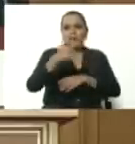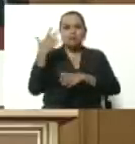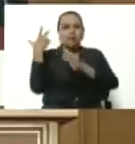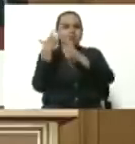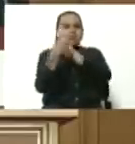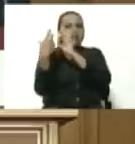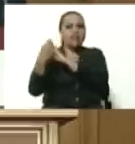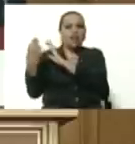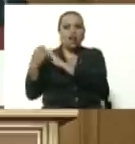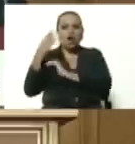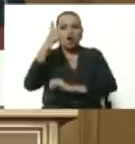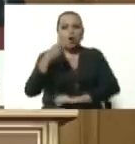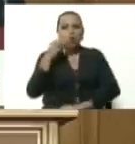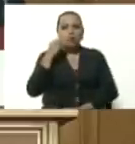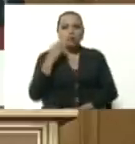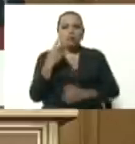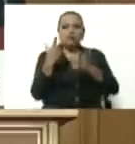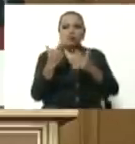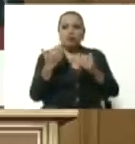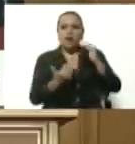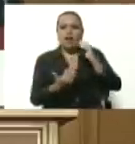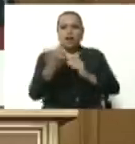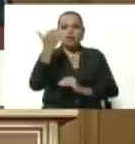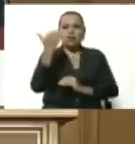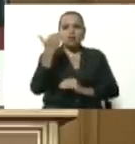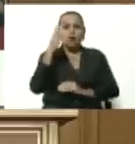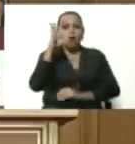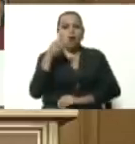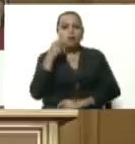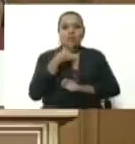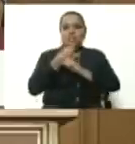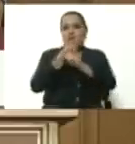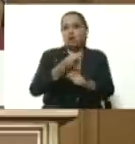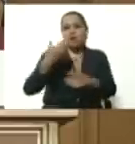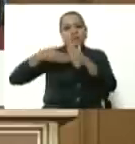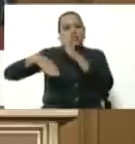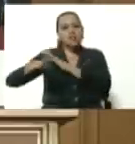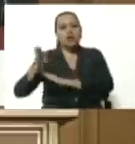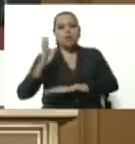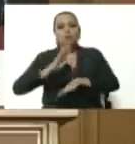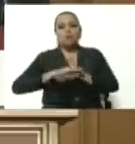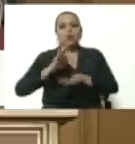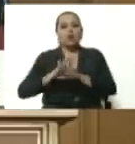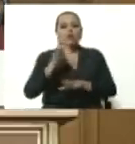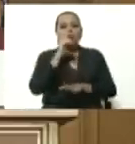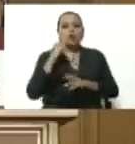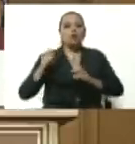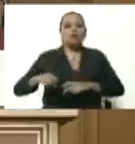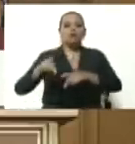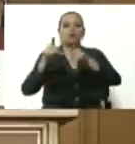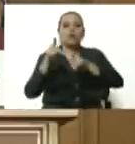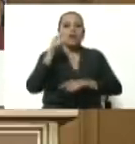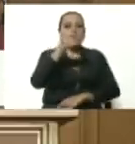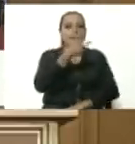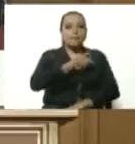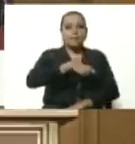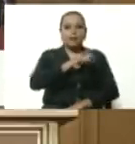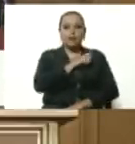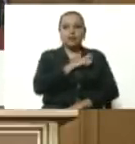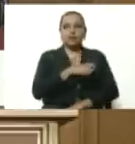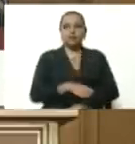de juventud, una cifra muy alta de jóvenes que se gradúan y se van porque no tienen oportunidad en su país. Yo solamente esto para que